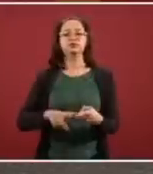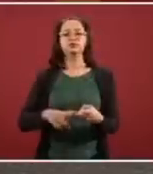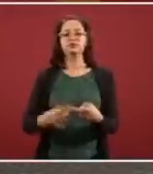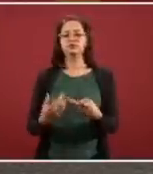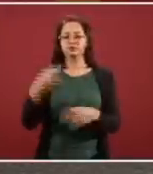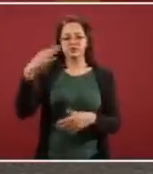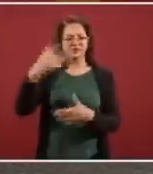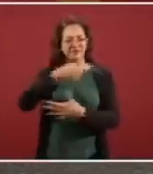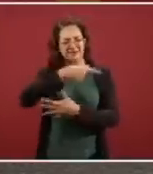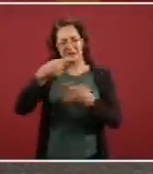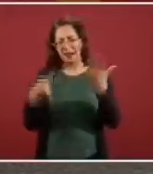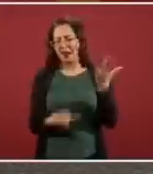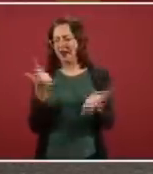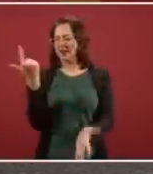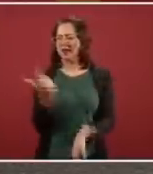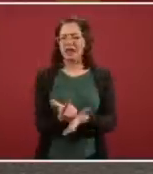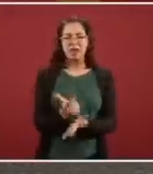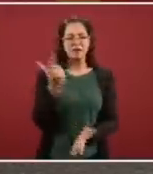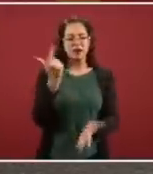incluyen todos los delitos.